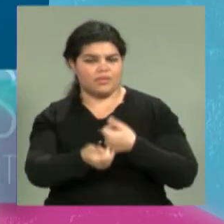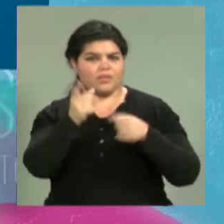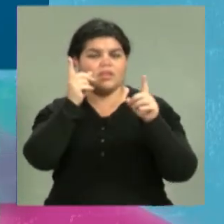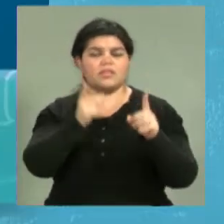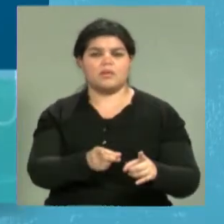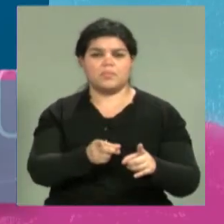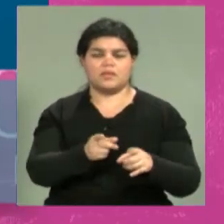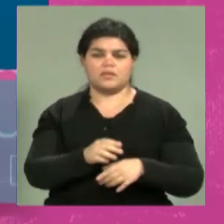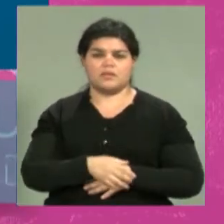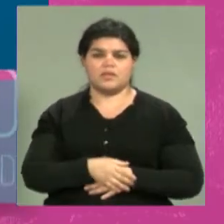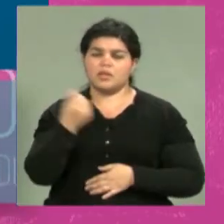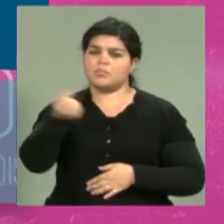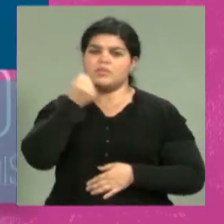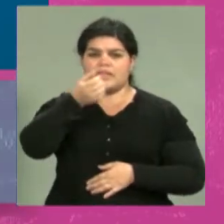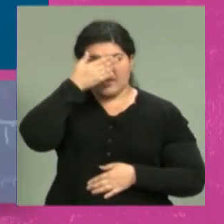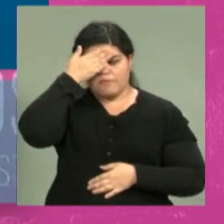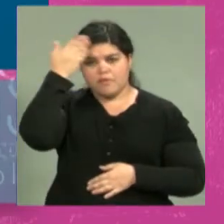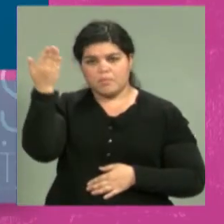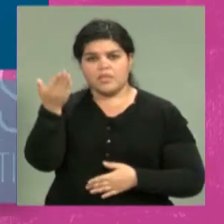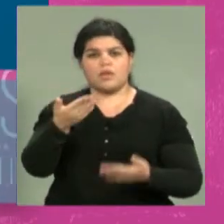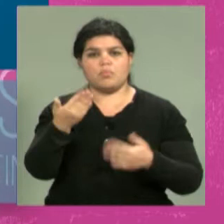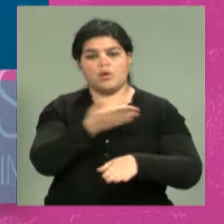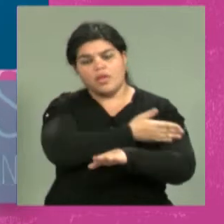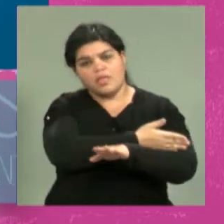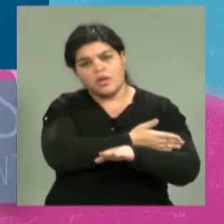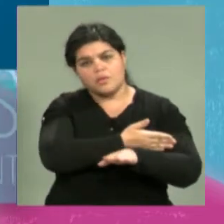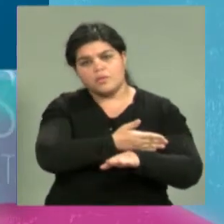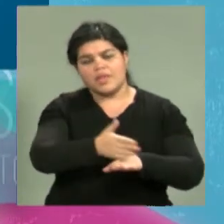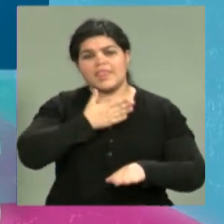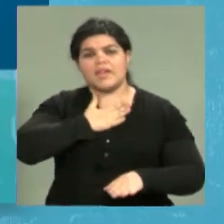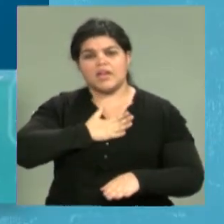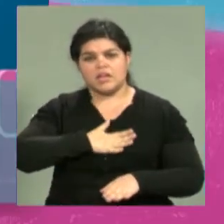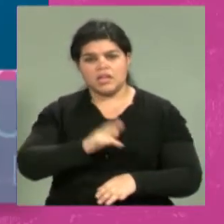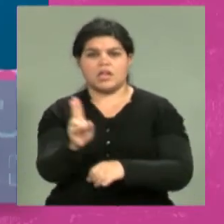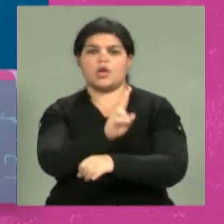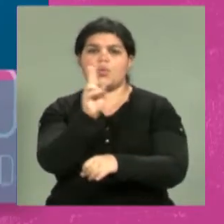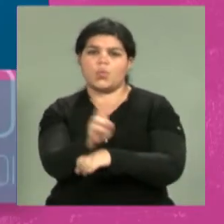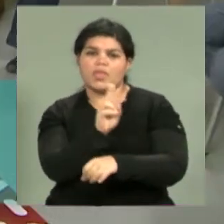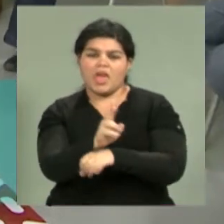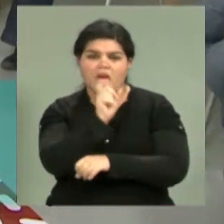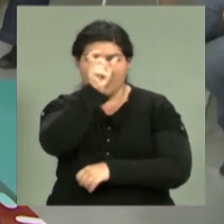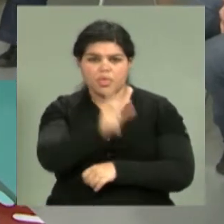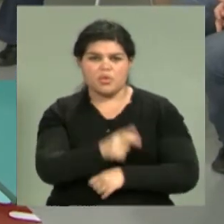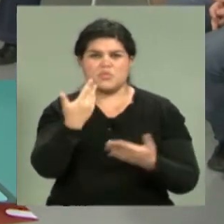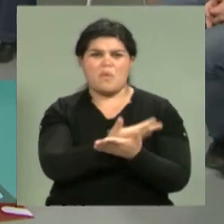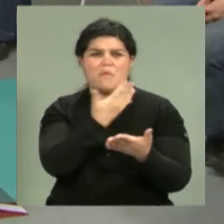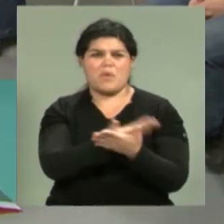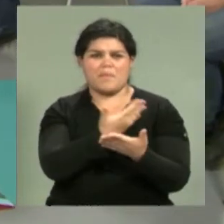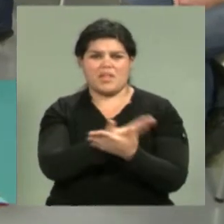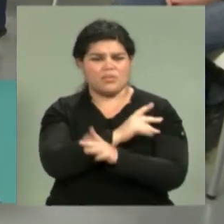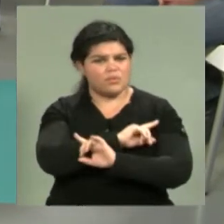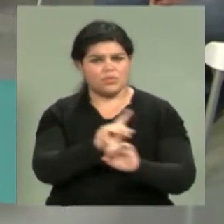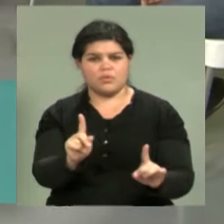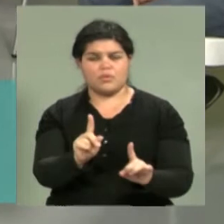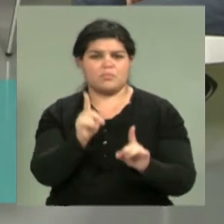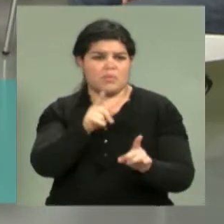un paso por esa enfermedad de forma tranquila, cuidada, sin tener que sufrir torturas, como decía